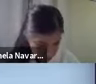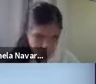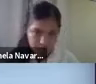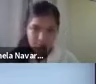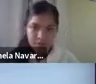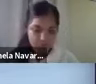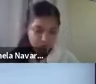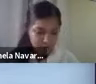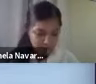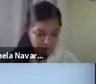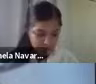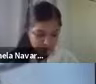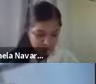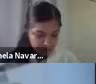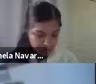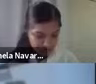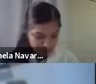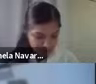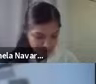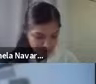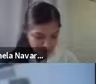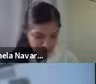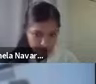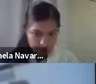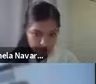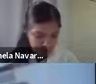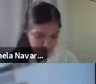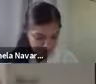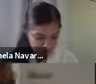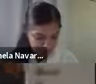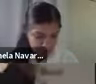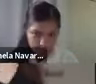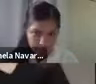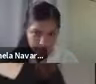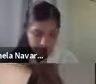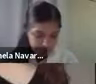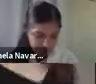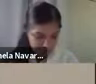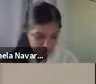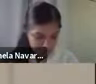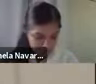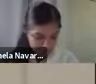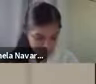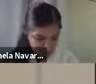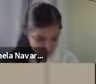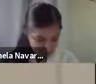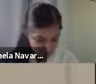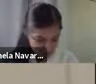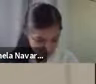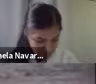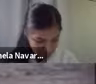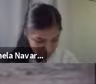de otra forma también y sentimientos de pesar y de mí